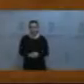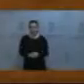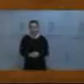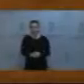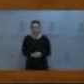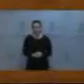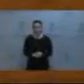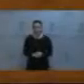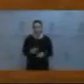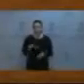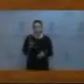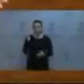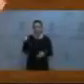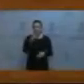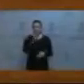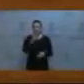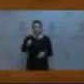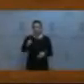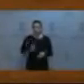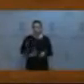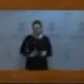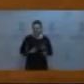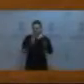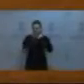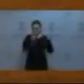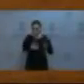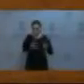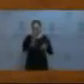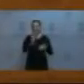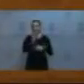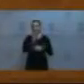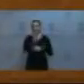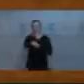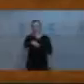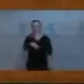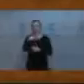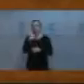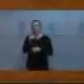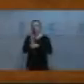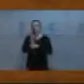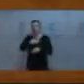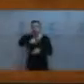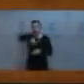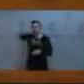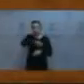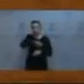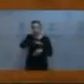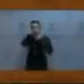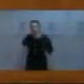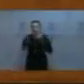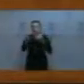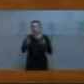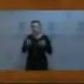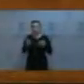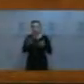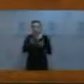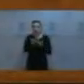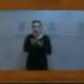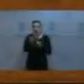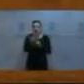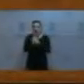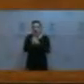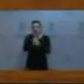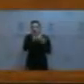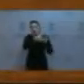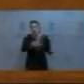El pasado 31 de enero remitía usted una carta a nuestra portavoz, donde, entre otras cuestiones, relacionaba las propuestas elaboradas en torno al